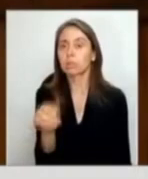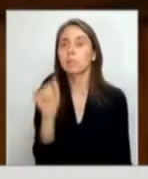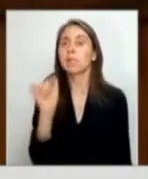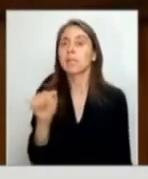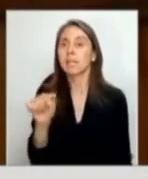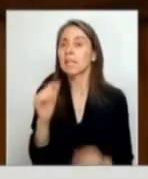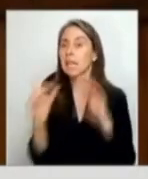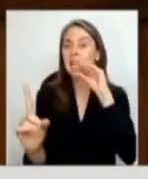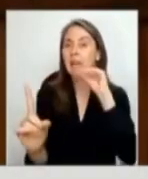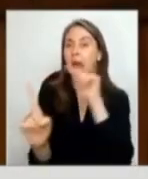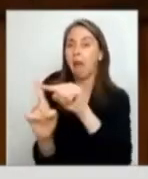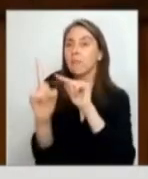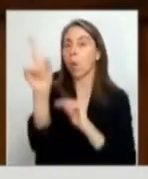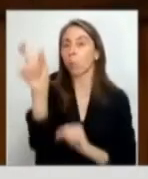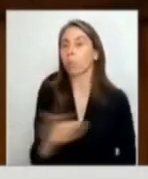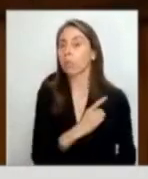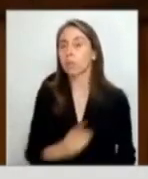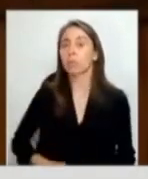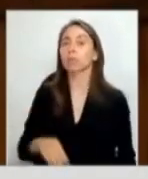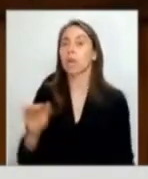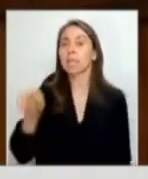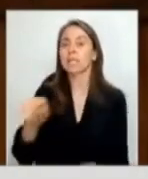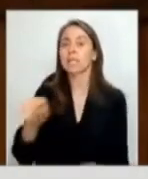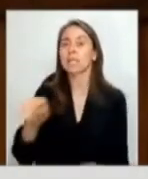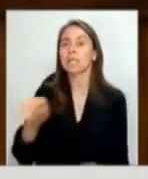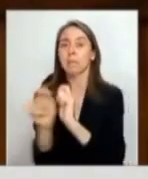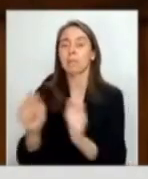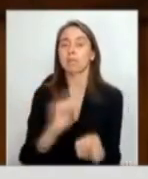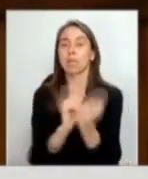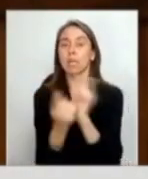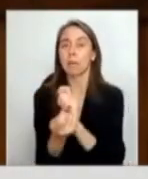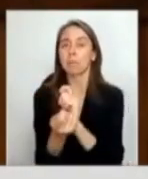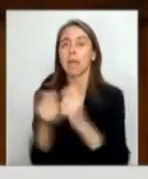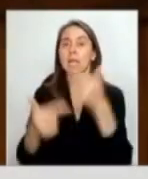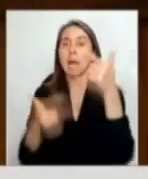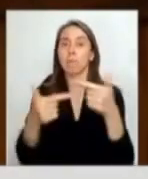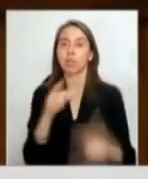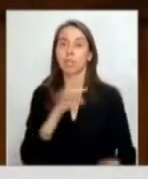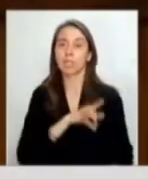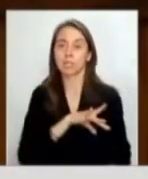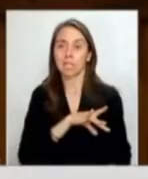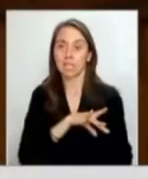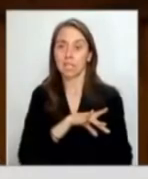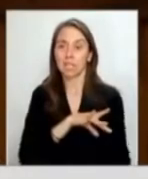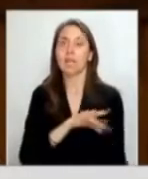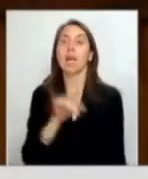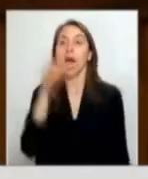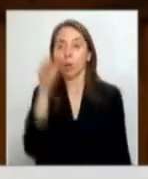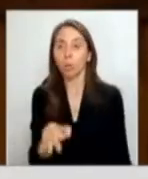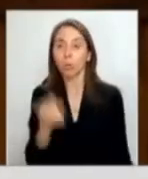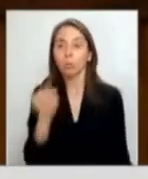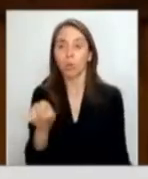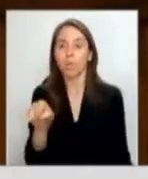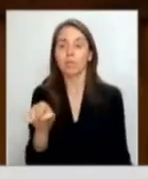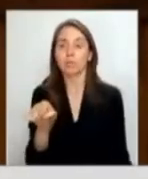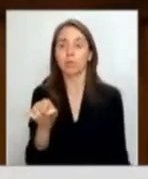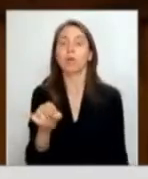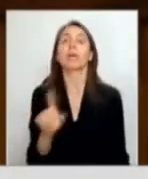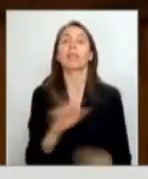que cambiar. Diputado, esto es lo que tenemos que cambiar de la política chilena. Exactamente esto. Pero